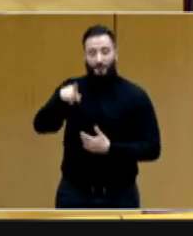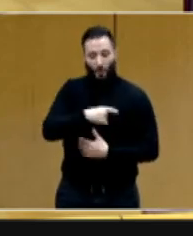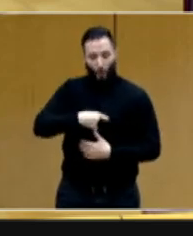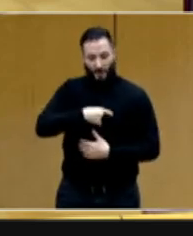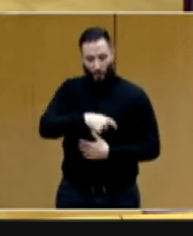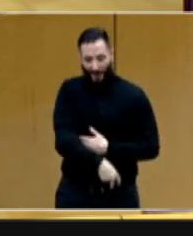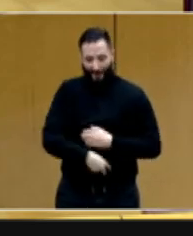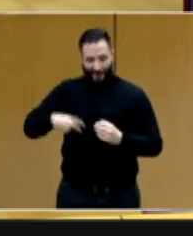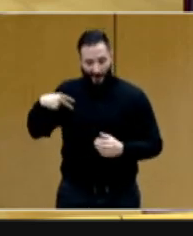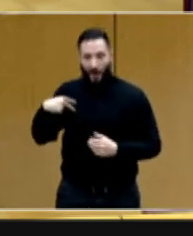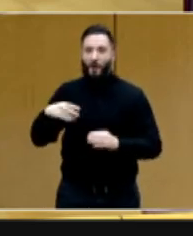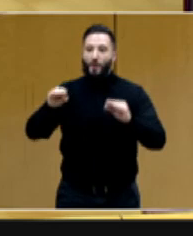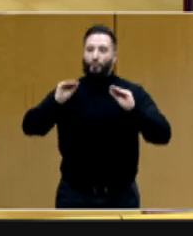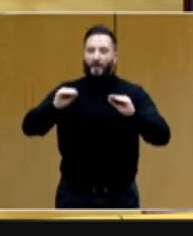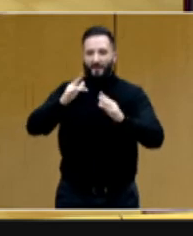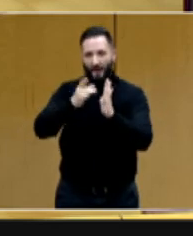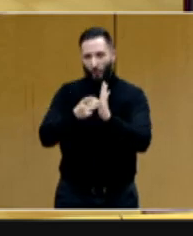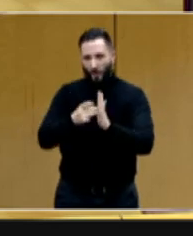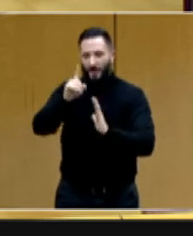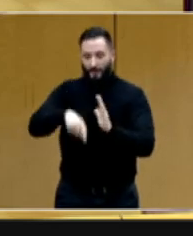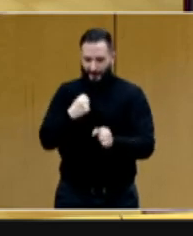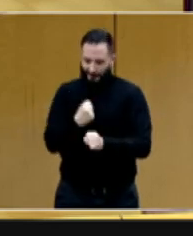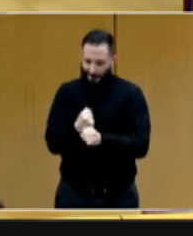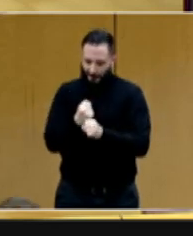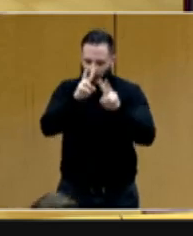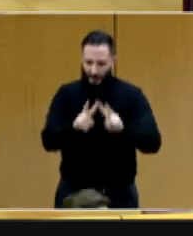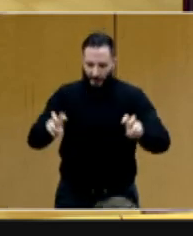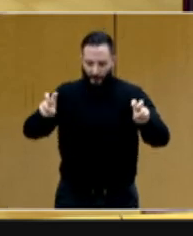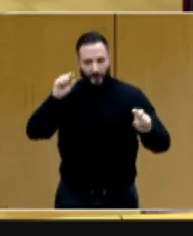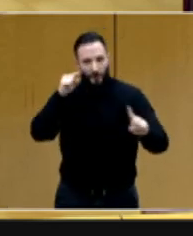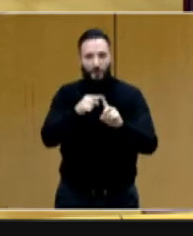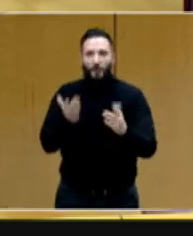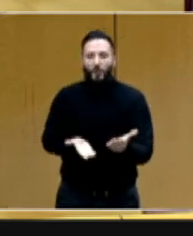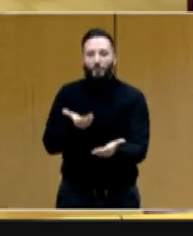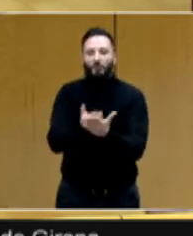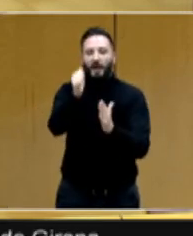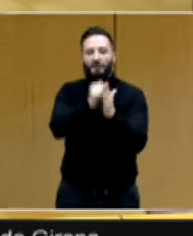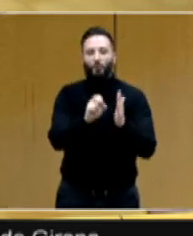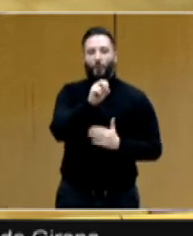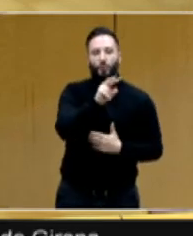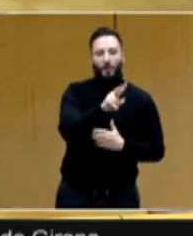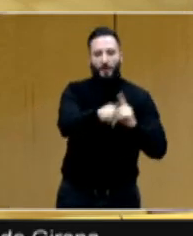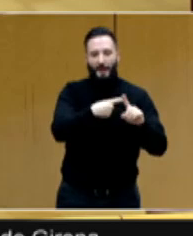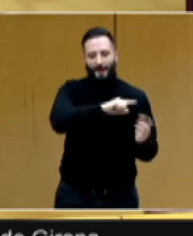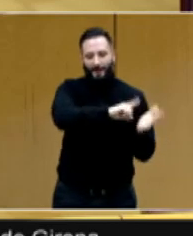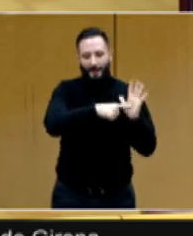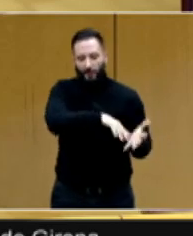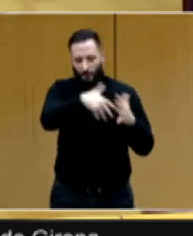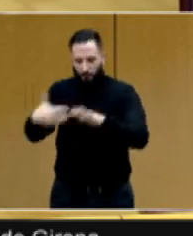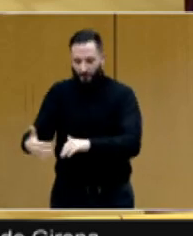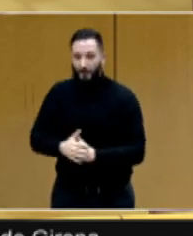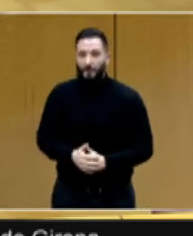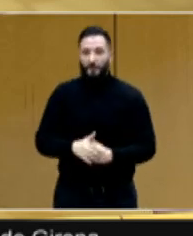y que está precisamente trabajando este tema de la transposición del artículo 12 a la legislación catalana doña Alicia